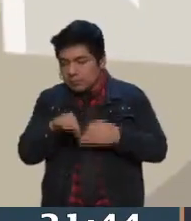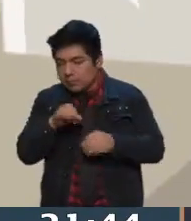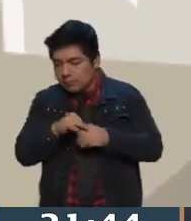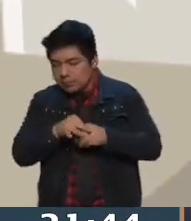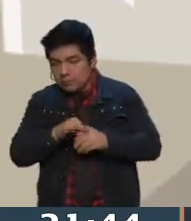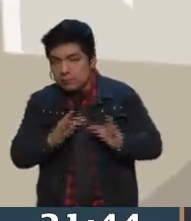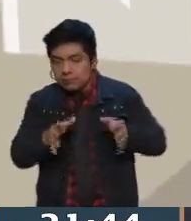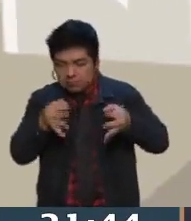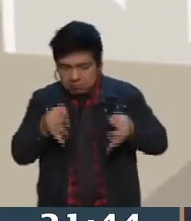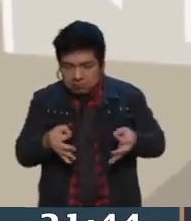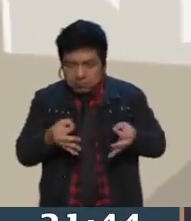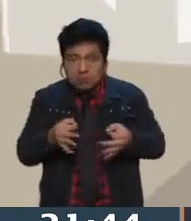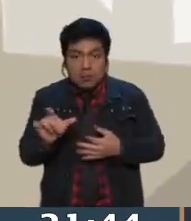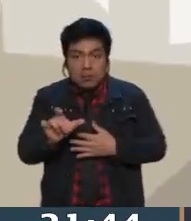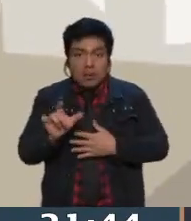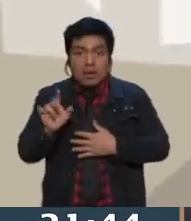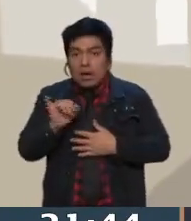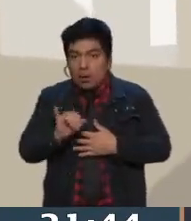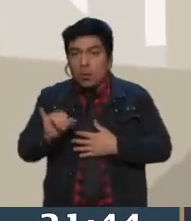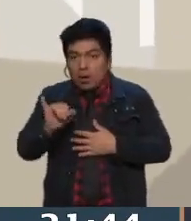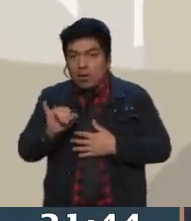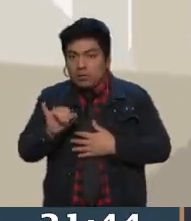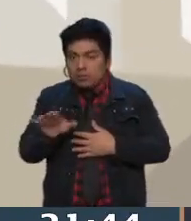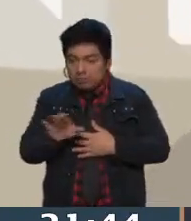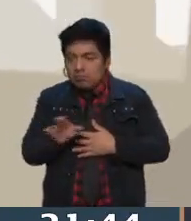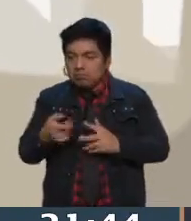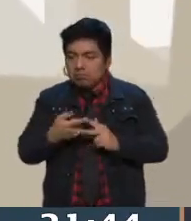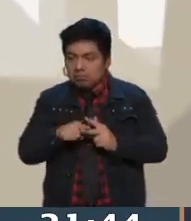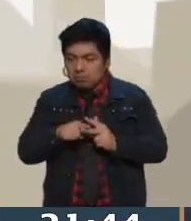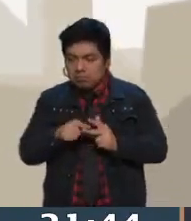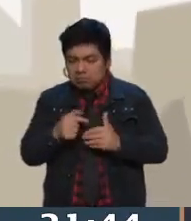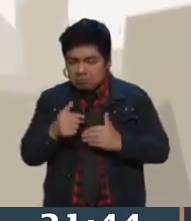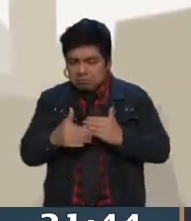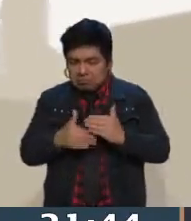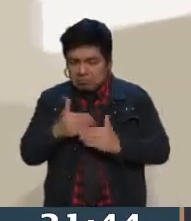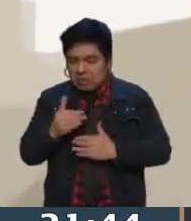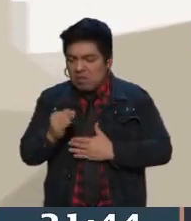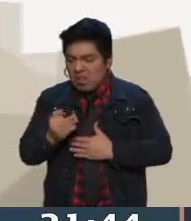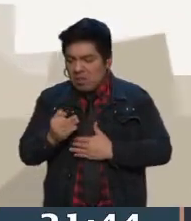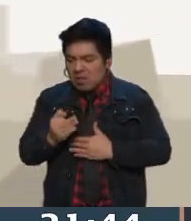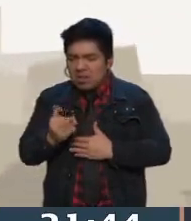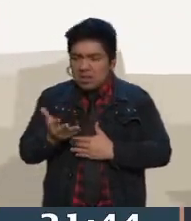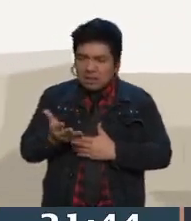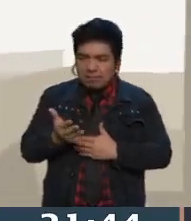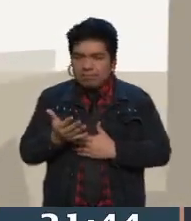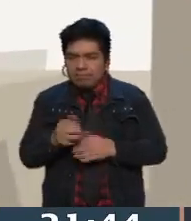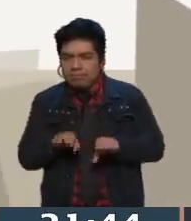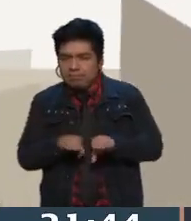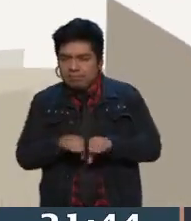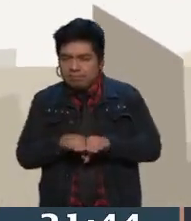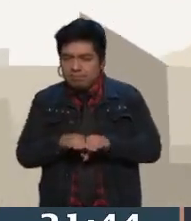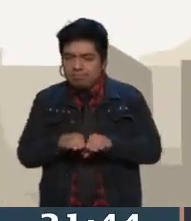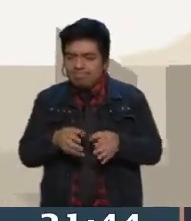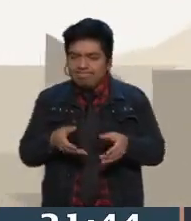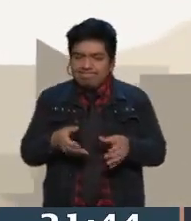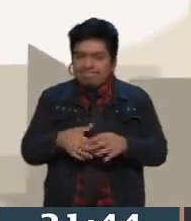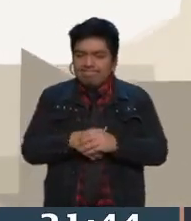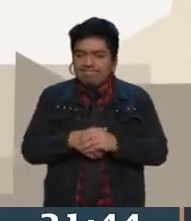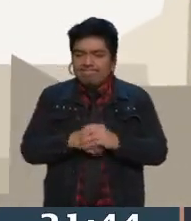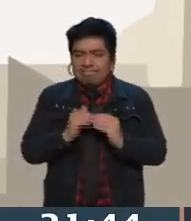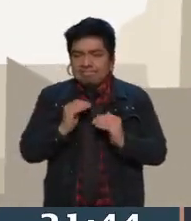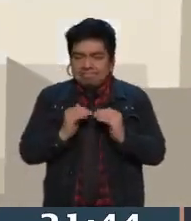ya formalmente inician este jueves. Entonces, digamos, durante todo febrero fue mantener